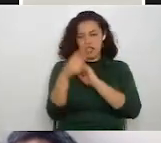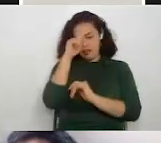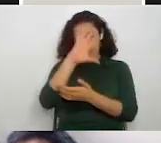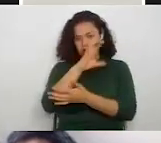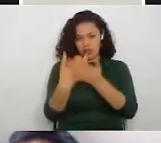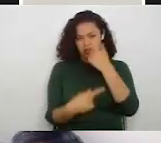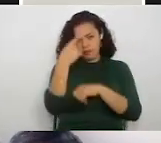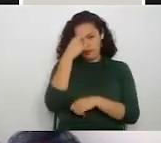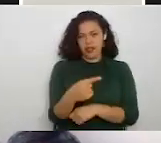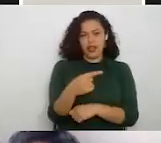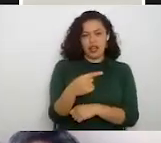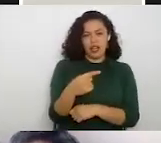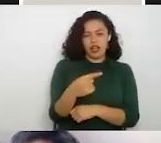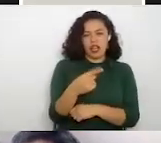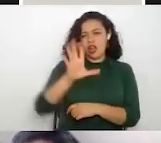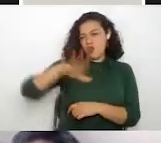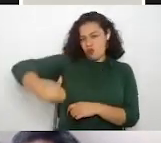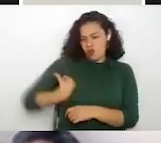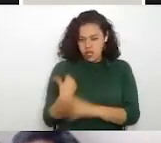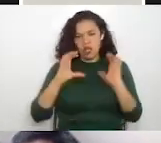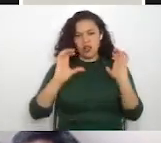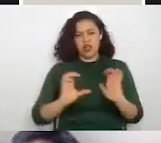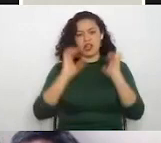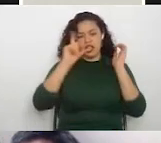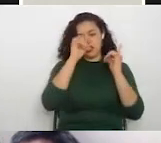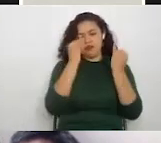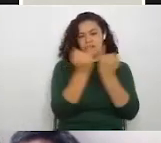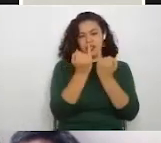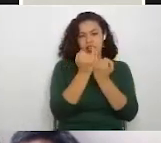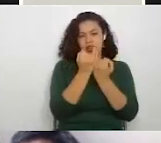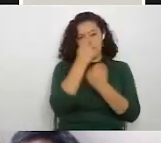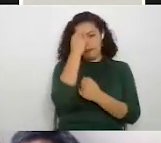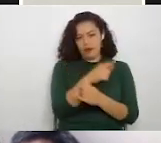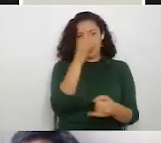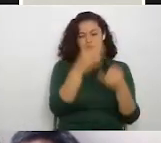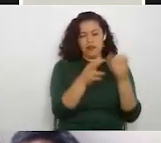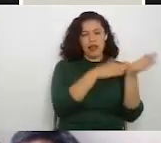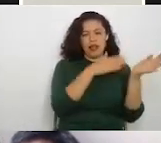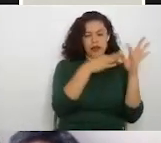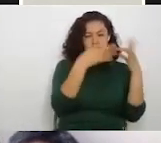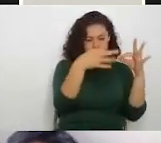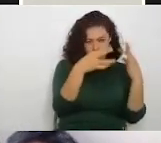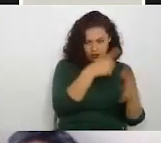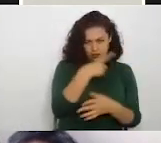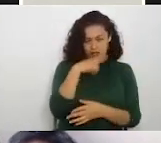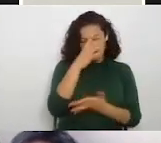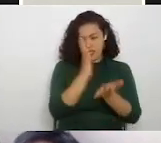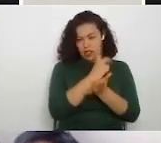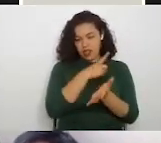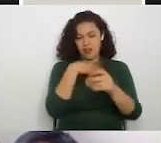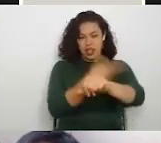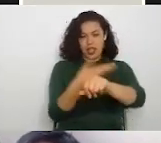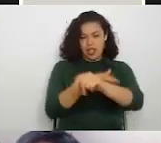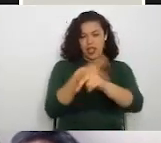para la conservación y finalmente la disposición final de los documentos, y eso debe de estar integrado dentro del manual